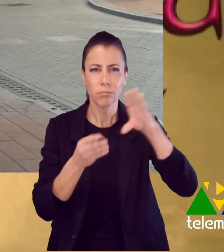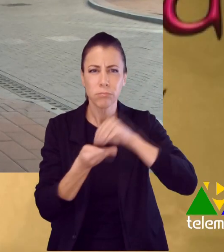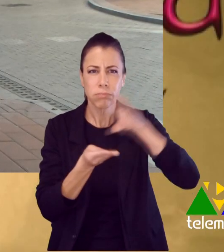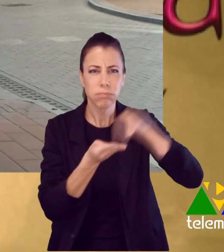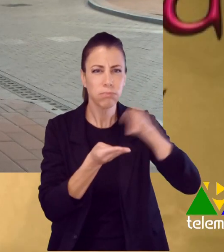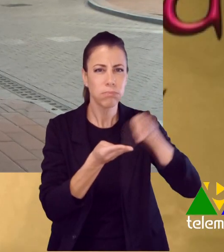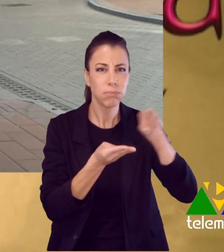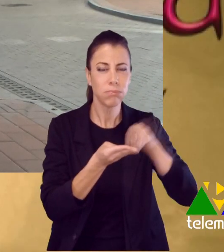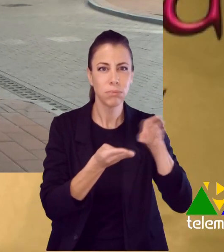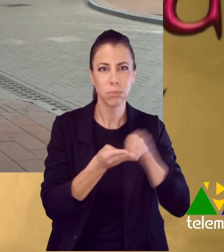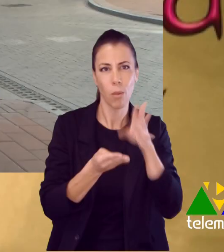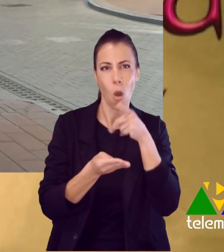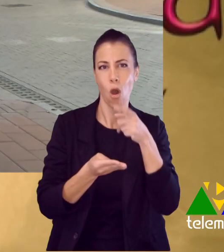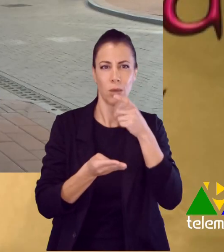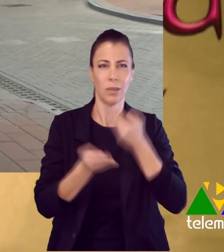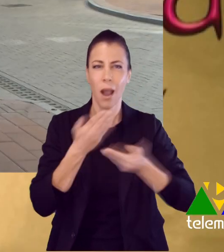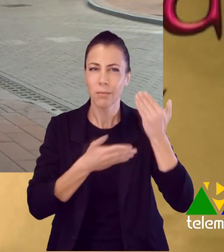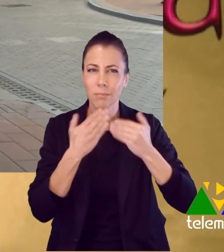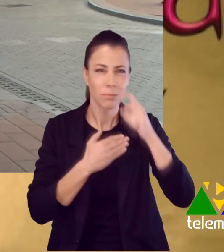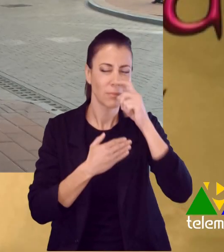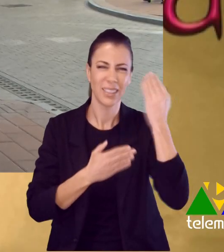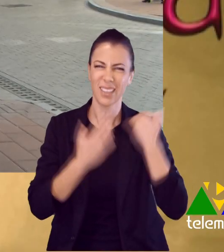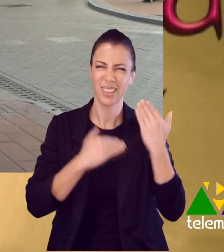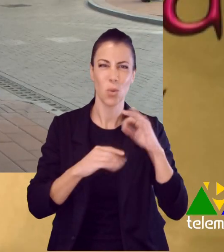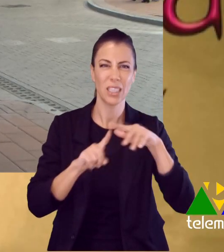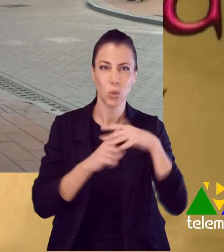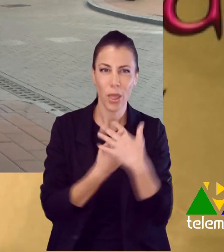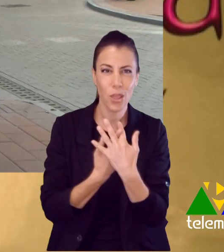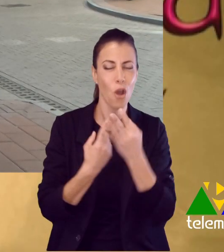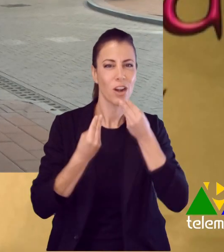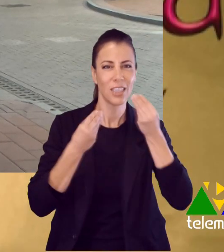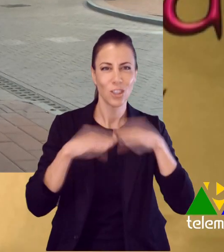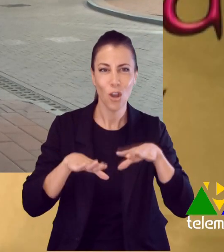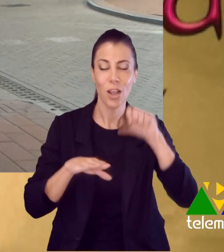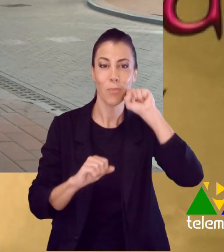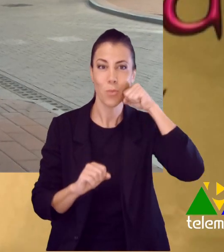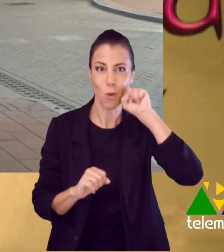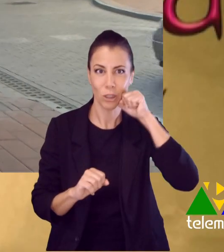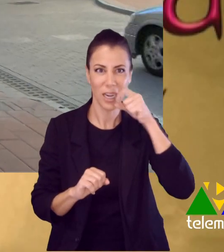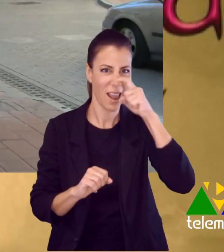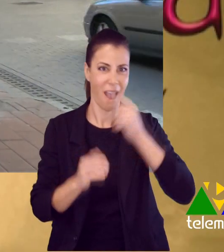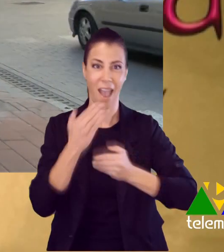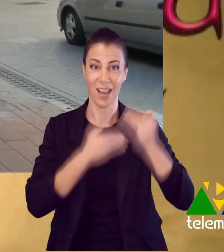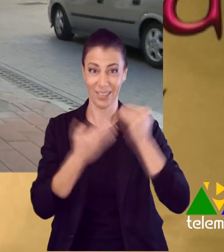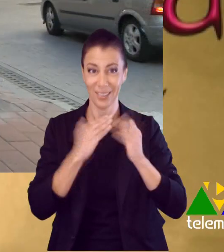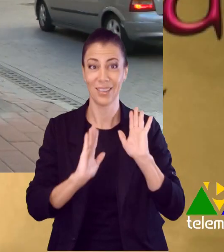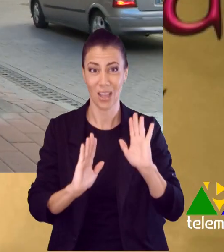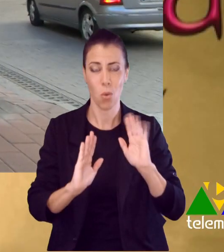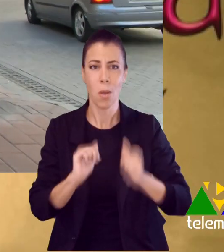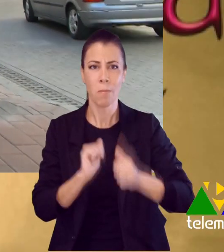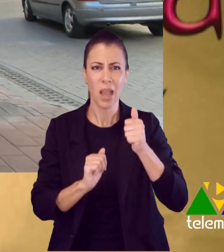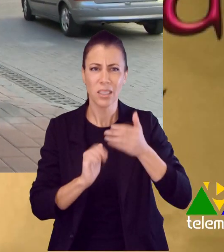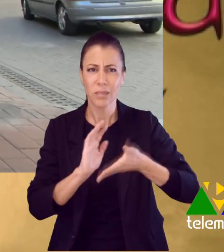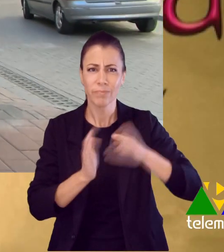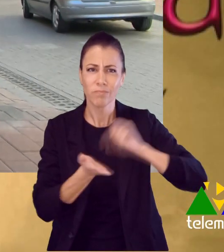de actos, hechos, acontecimientos históricos en estas historias del Motril antiguo. Más que ir recorriendo las